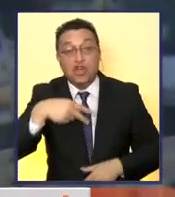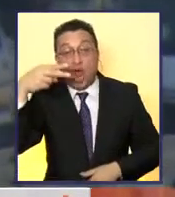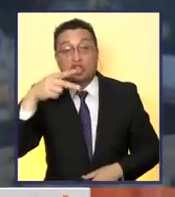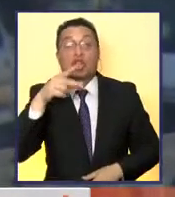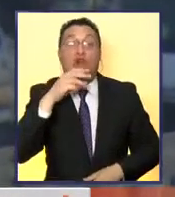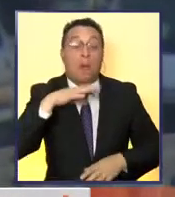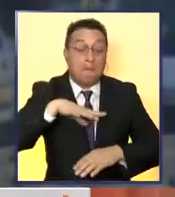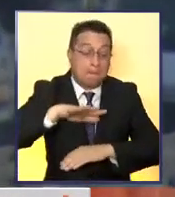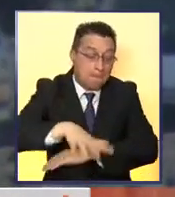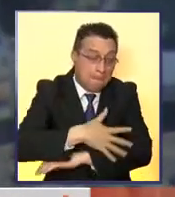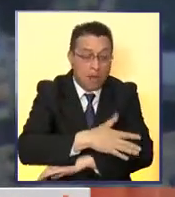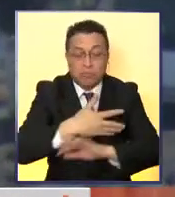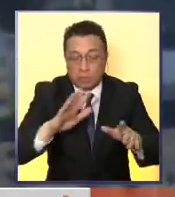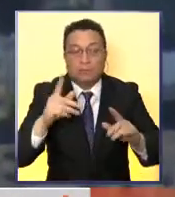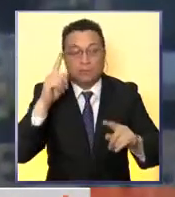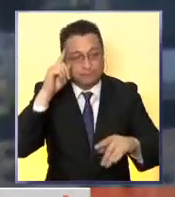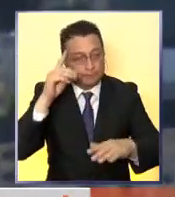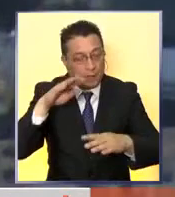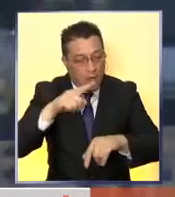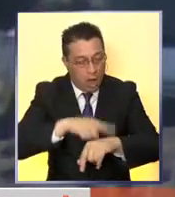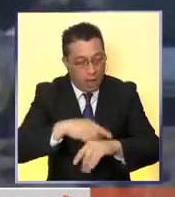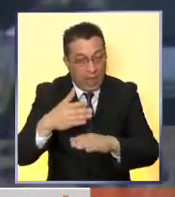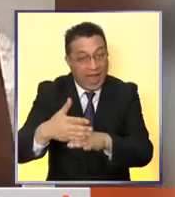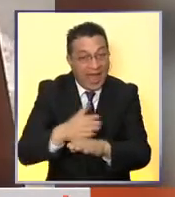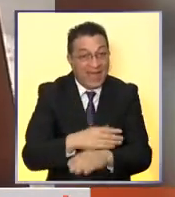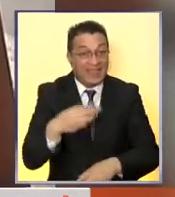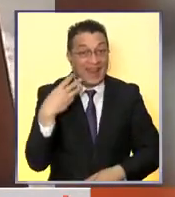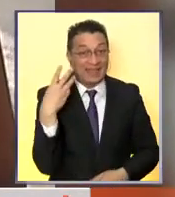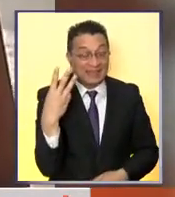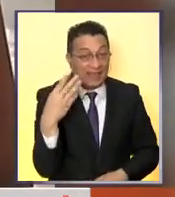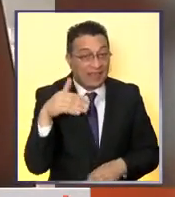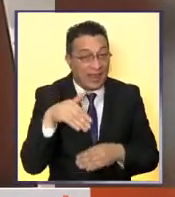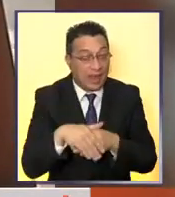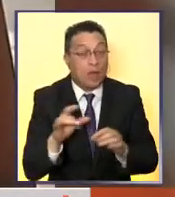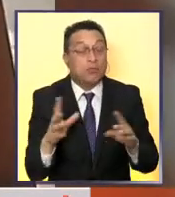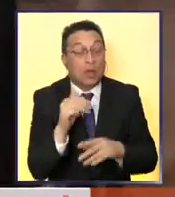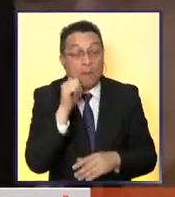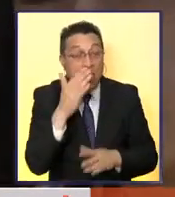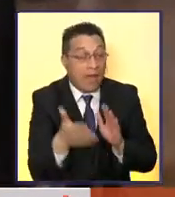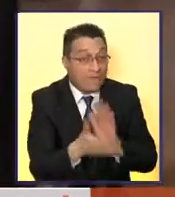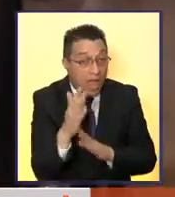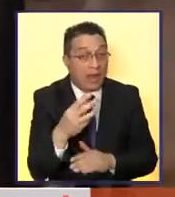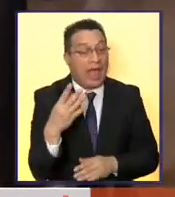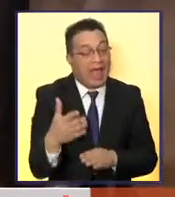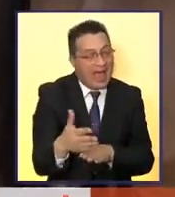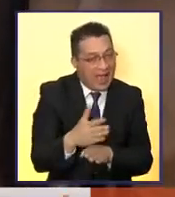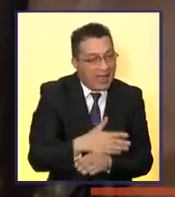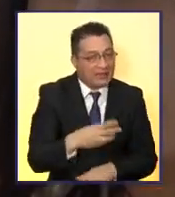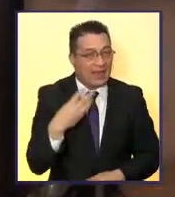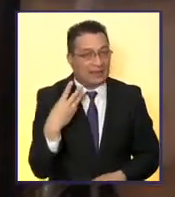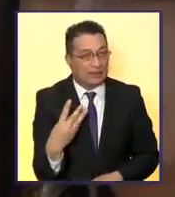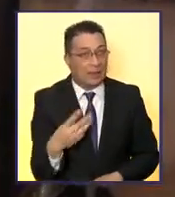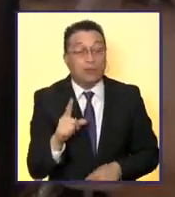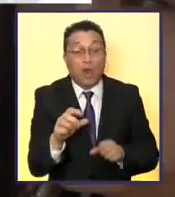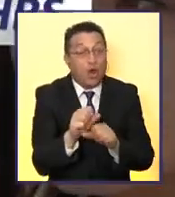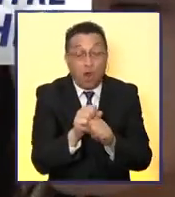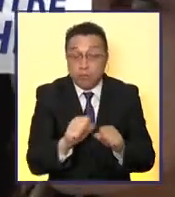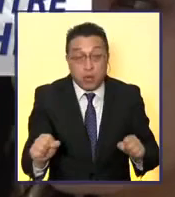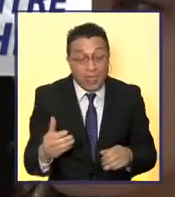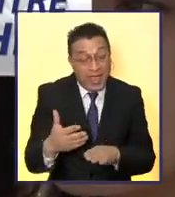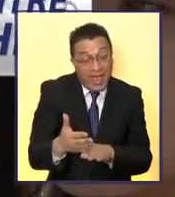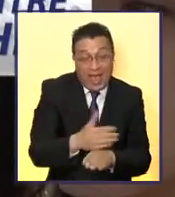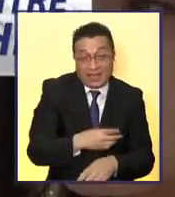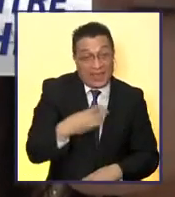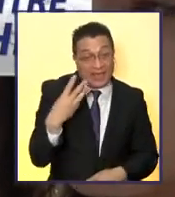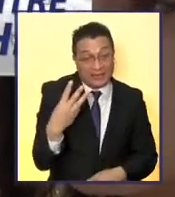la idea es que salga antes de las tres de la tarde si viajara mañana si no pudieron hacerlo antes de las tres de la tarde que lo